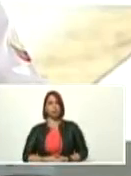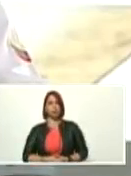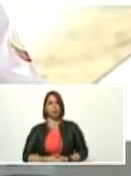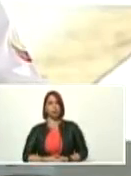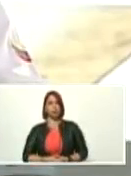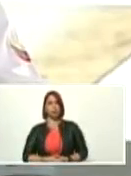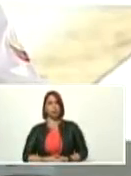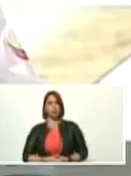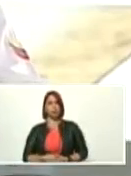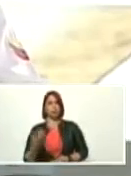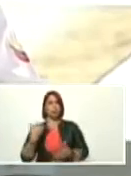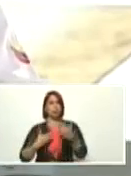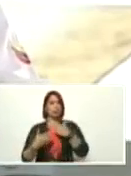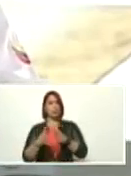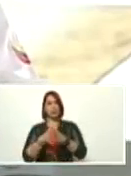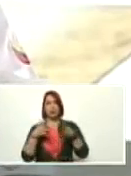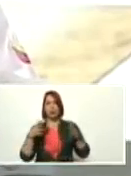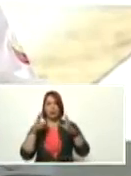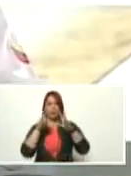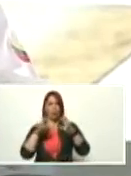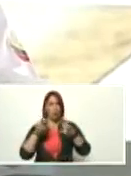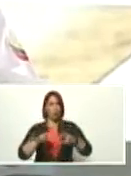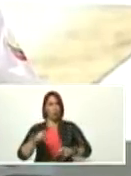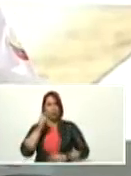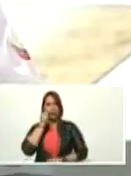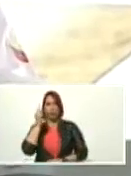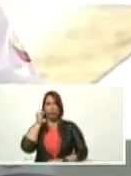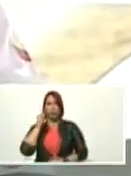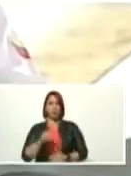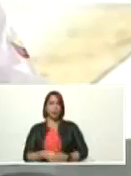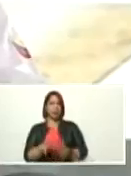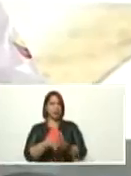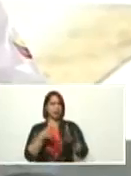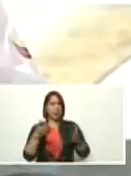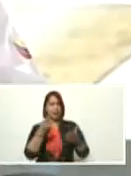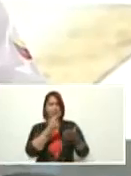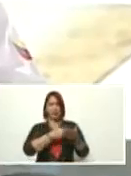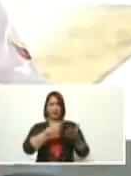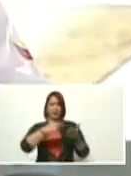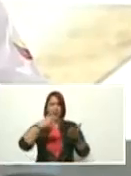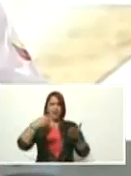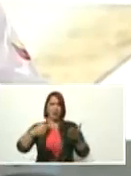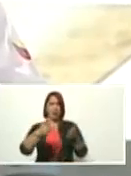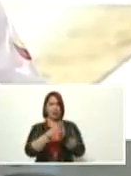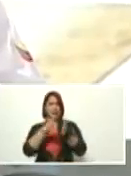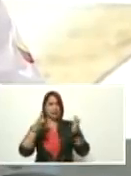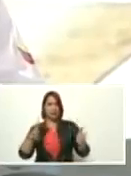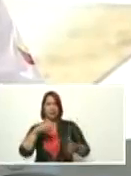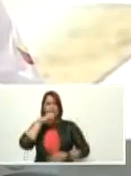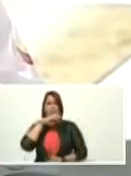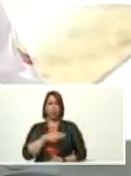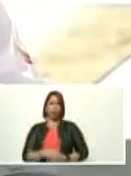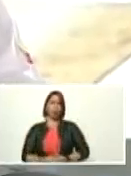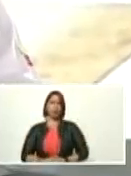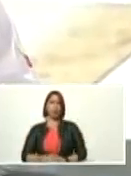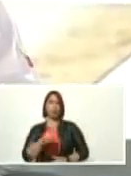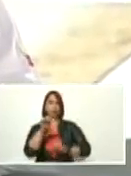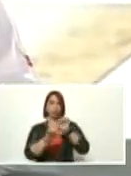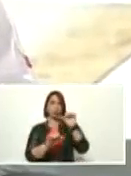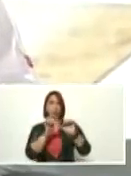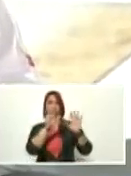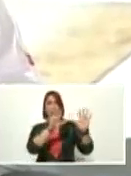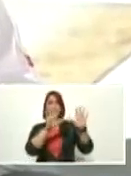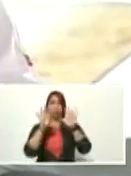Ha habido grandes investigadores, grandes escritores, grandes historiadores en el siglo